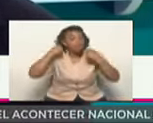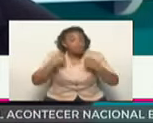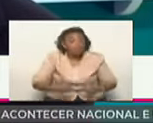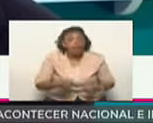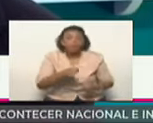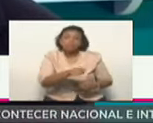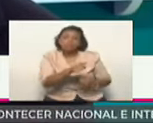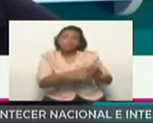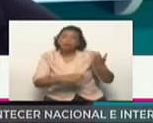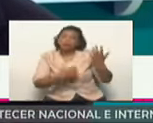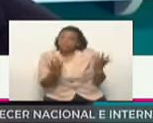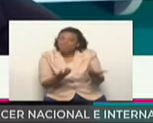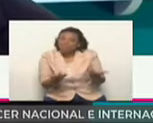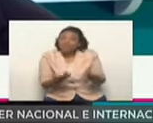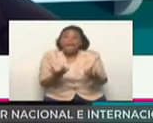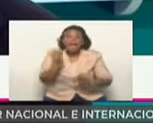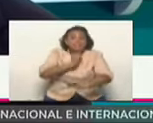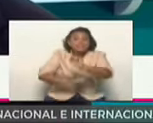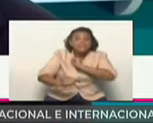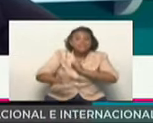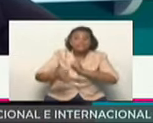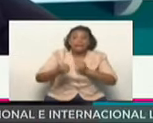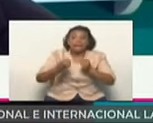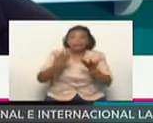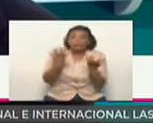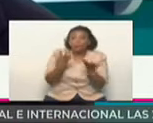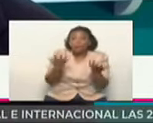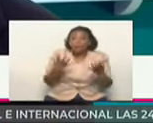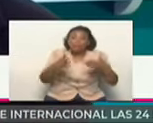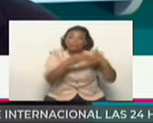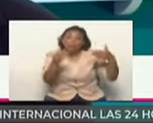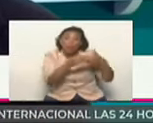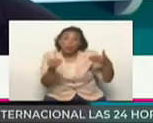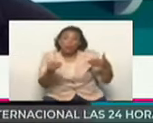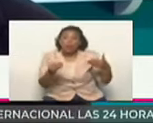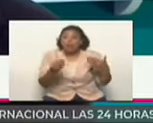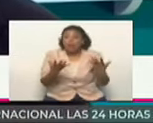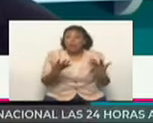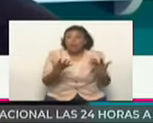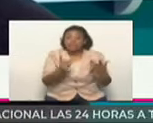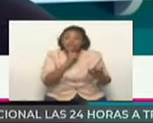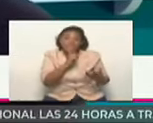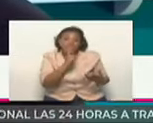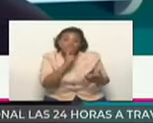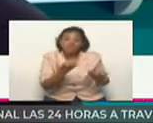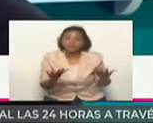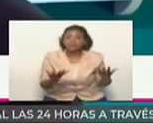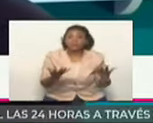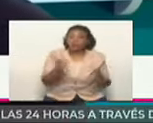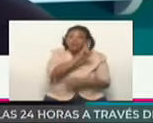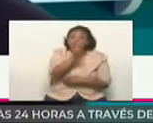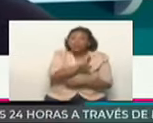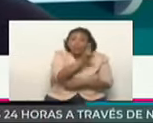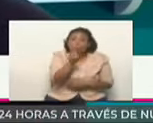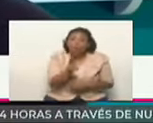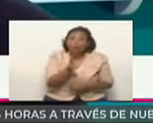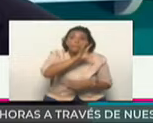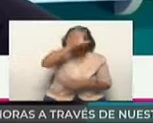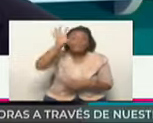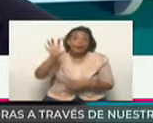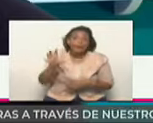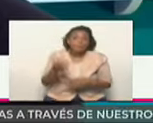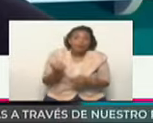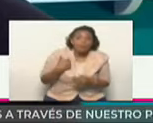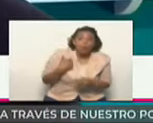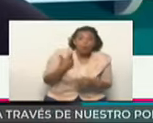va a evitar la salida de divisas para importaciones que pueden ser utilizadas en el país,